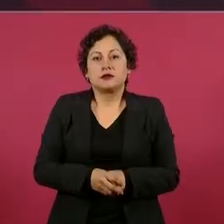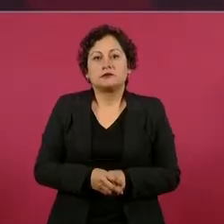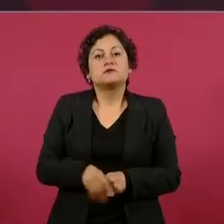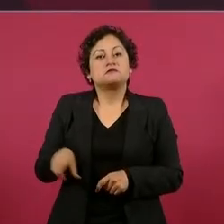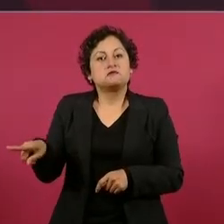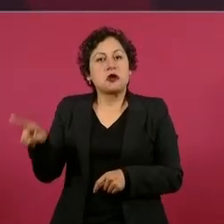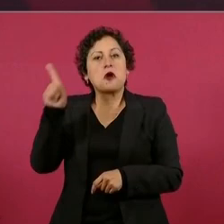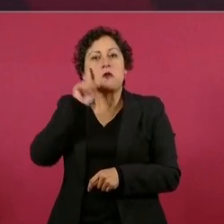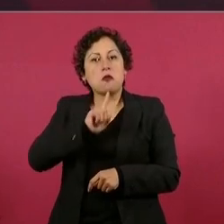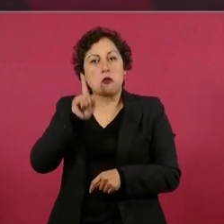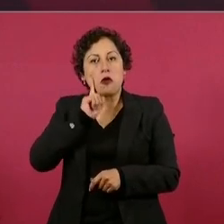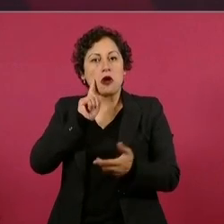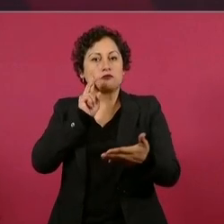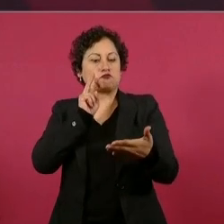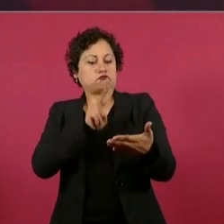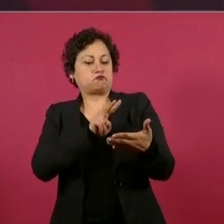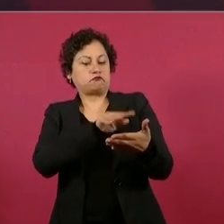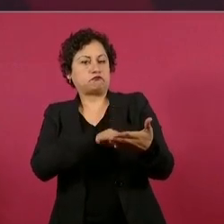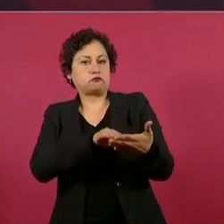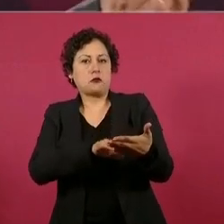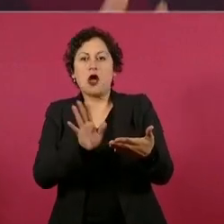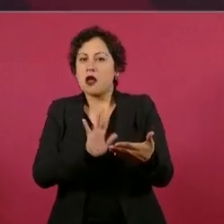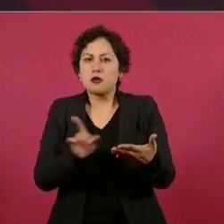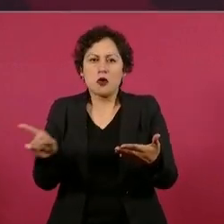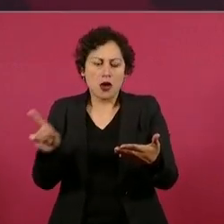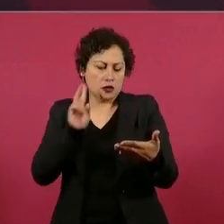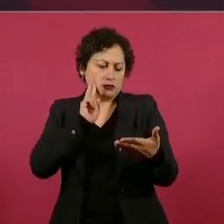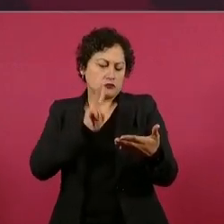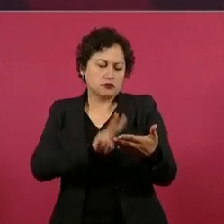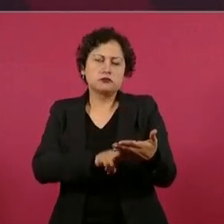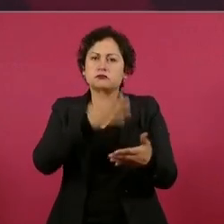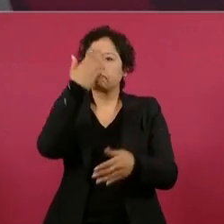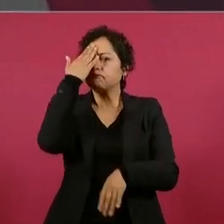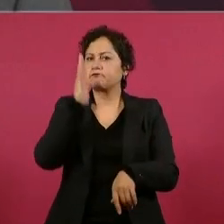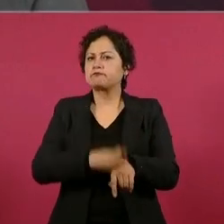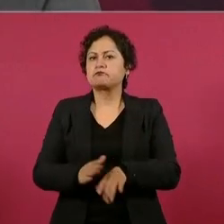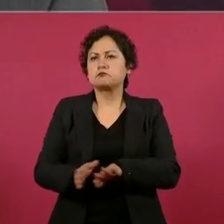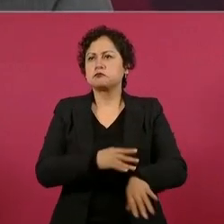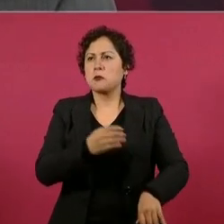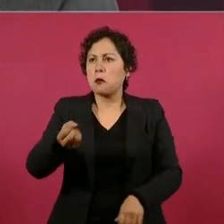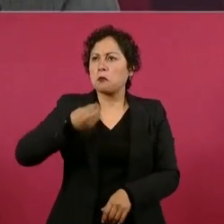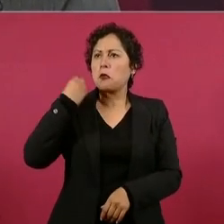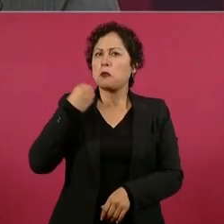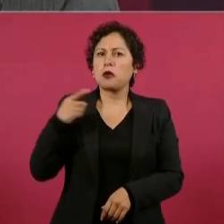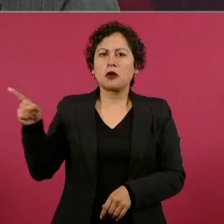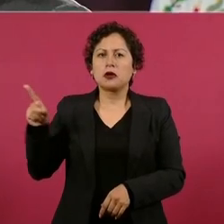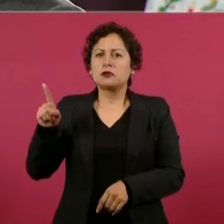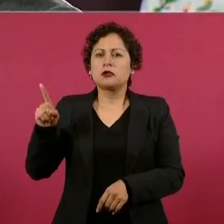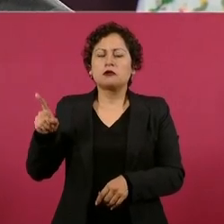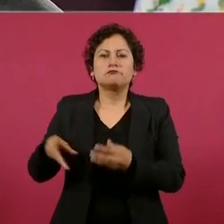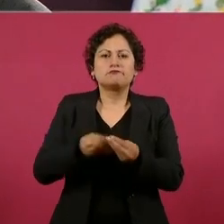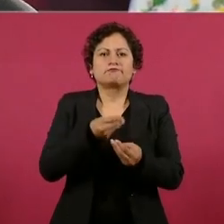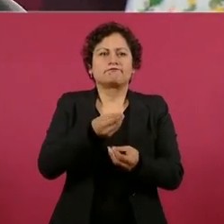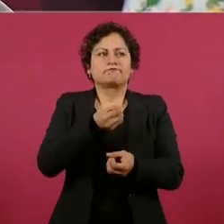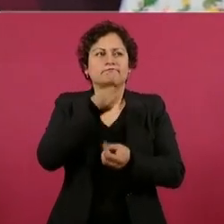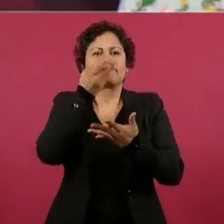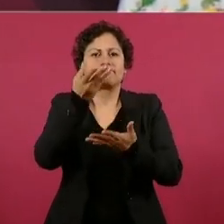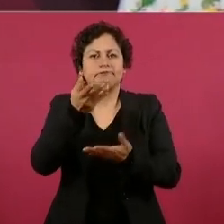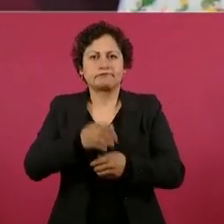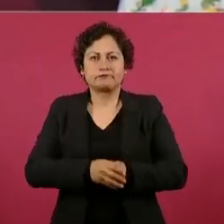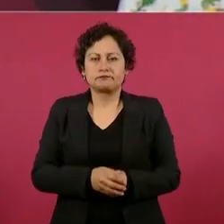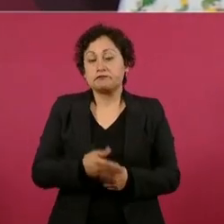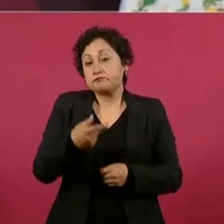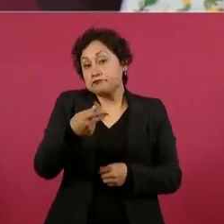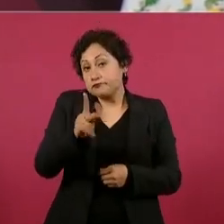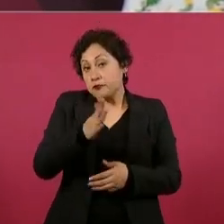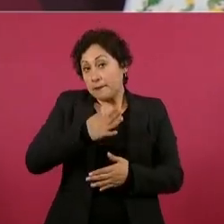improvisa muy bien. Nada más que mi recomendación, ella no necesita